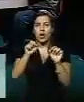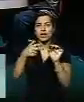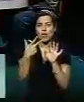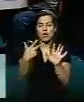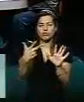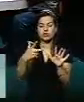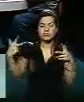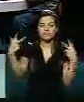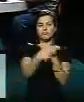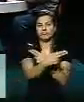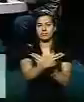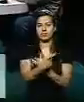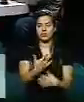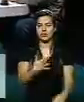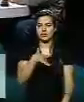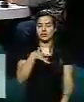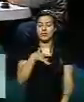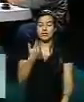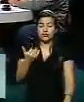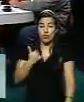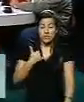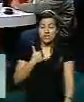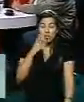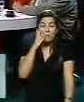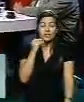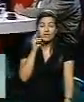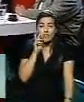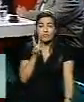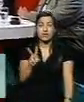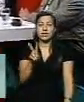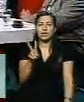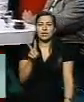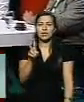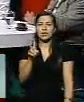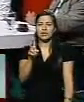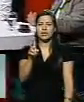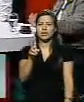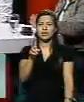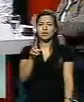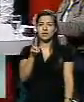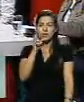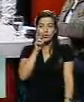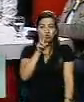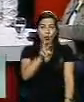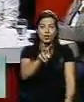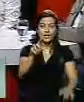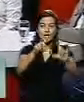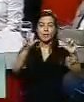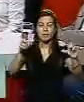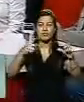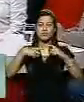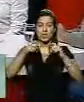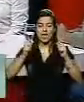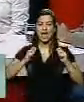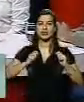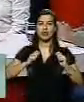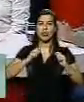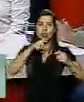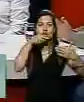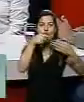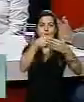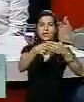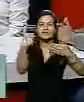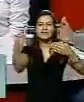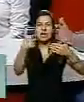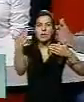vivimos algo peor. Yo viví que vi que la televisión decía mi nombre y decía, se busca vivo o muerto. Con Aristóbulo